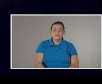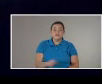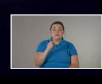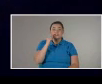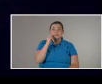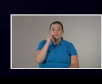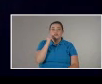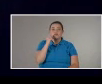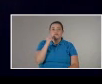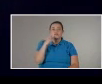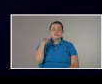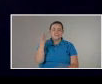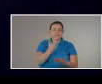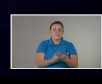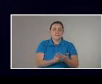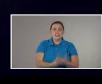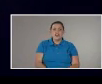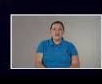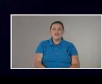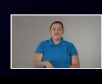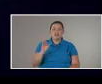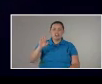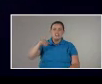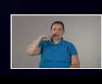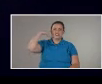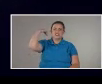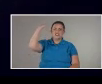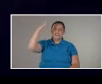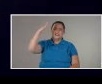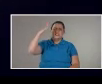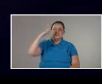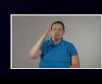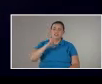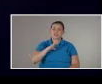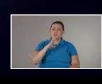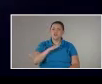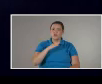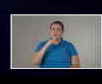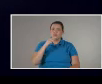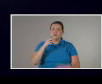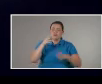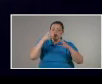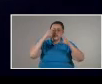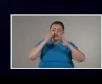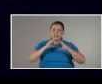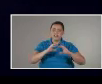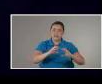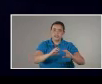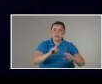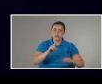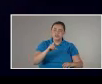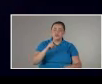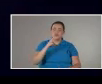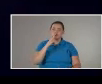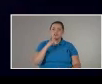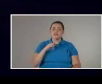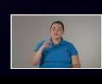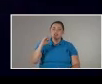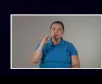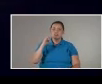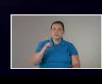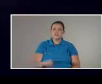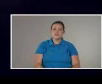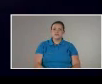botaba a los gigantes, pero fue el hombre que tuvo que enterrar un hijo. Tuvo que llorar también y percibir